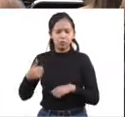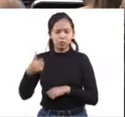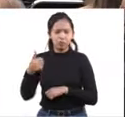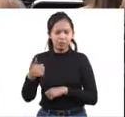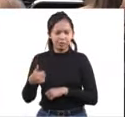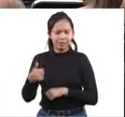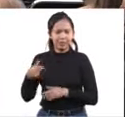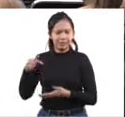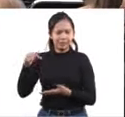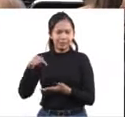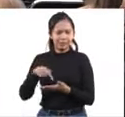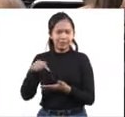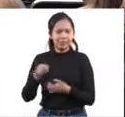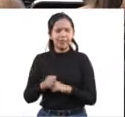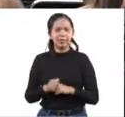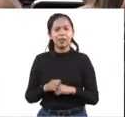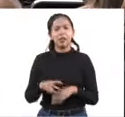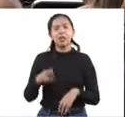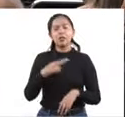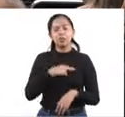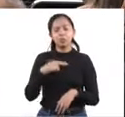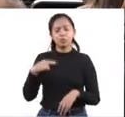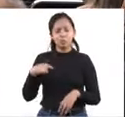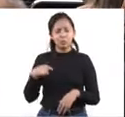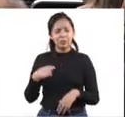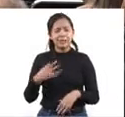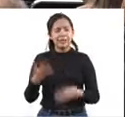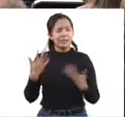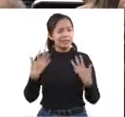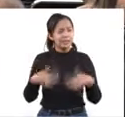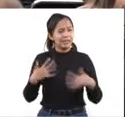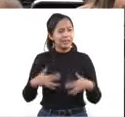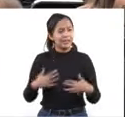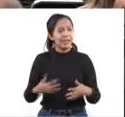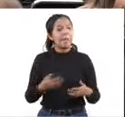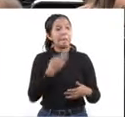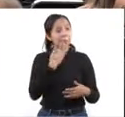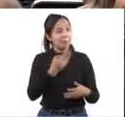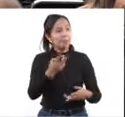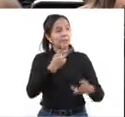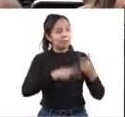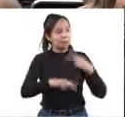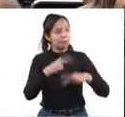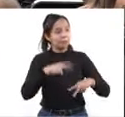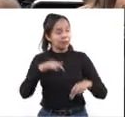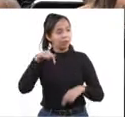verano y que seamos recibidos por la jefa de gobierno y su equipo,